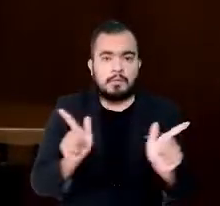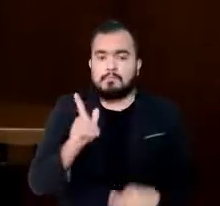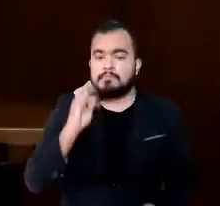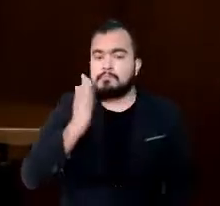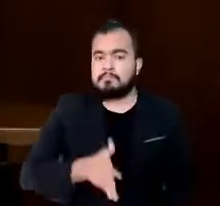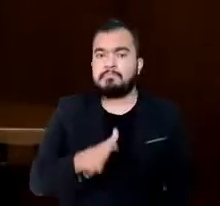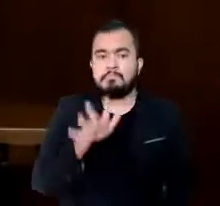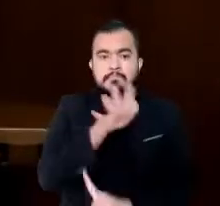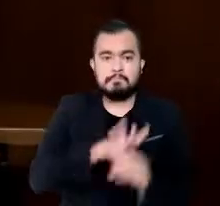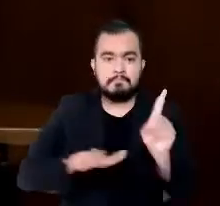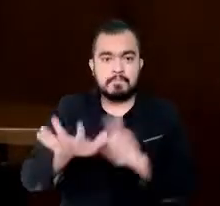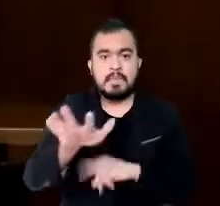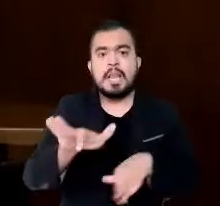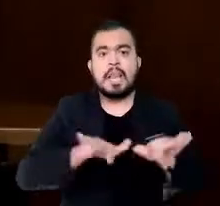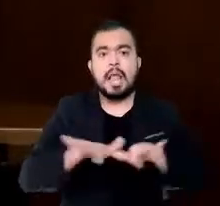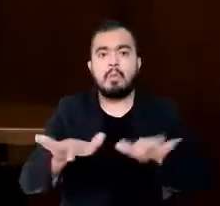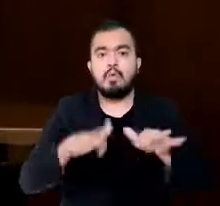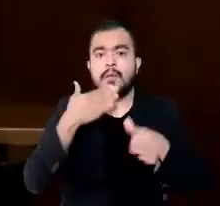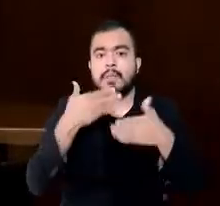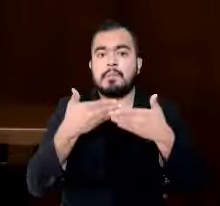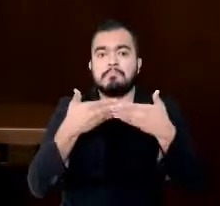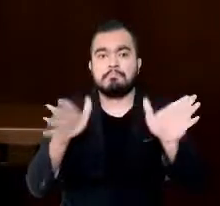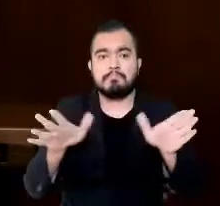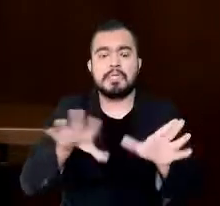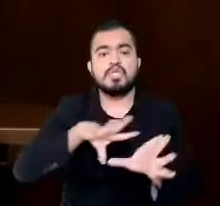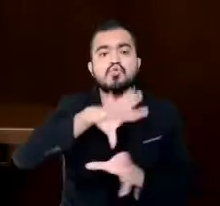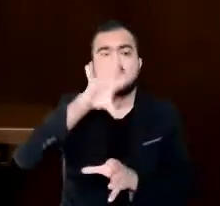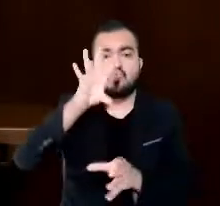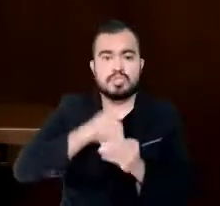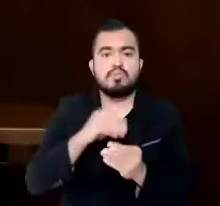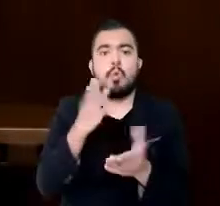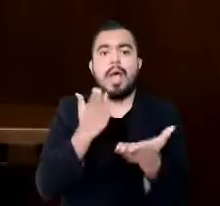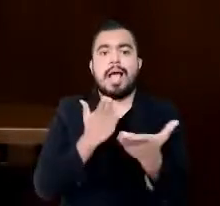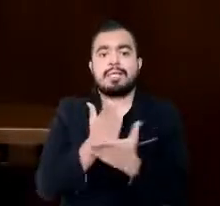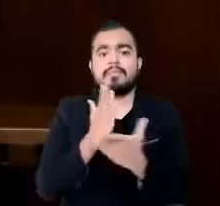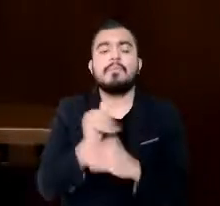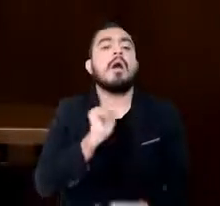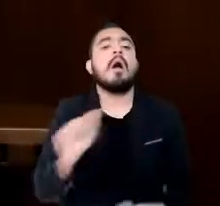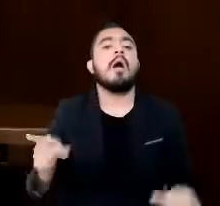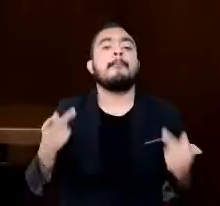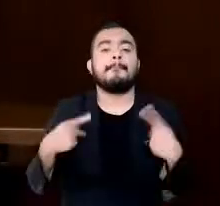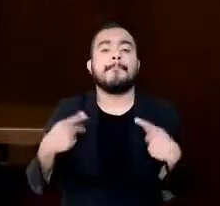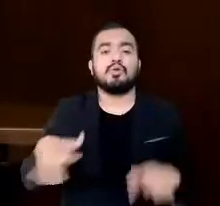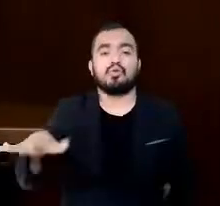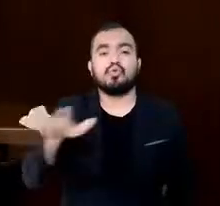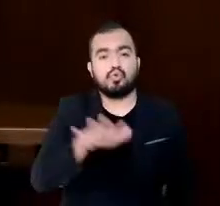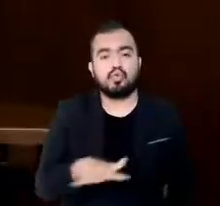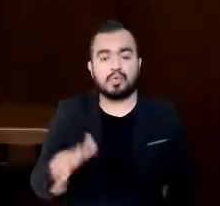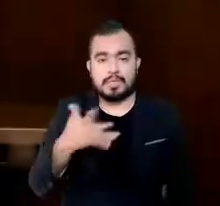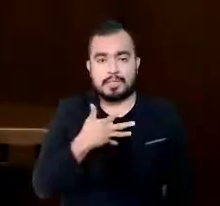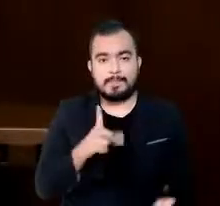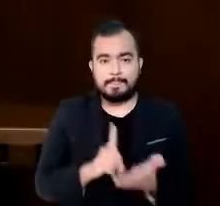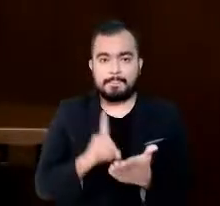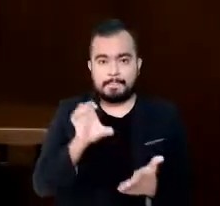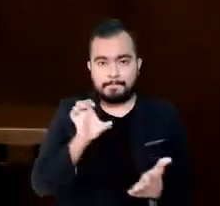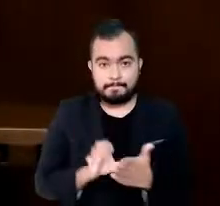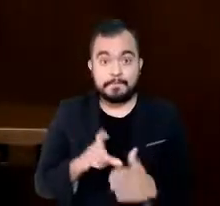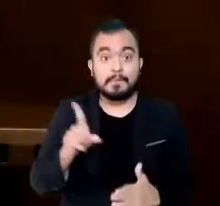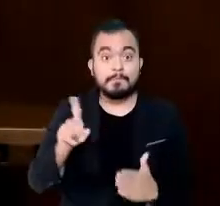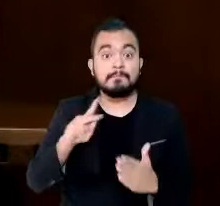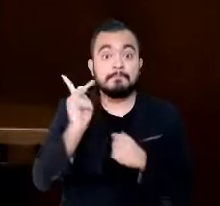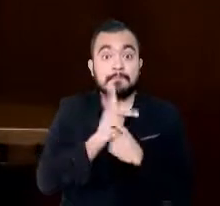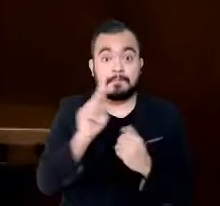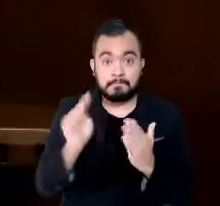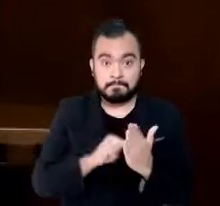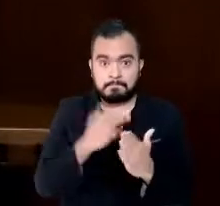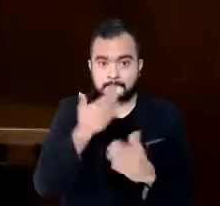y entorno laboral que sean abiertos, inclusivos y accesibles a las personas con discapacidad. Los Estados salvaguardan